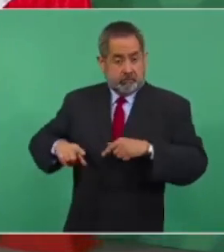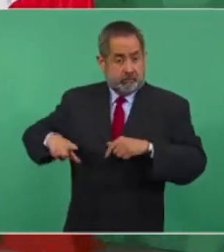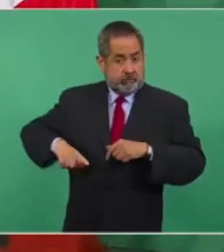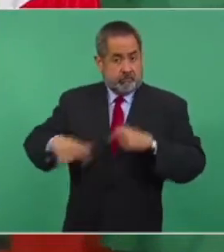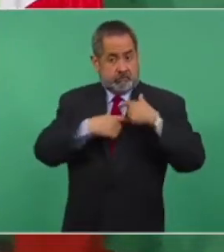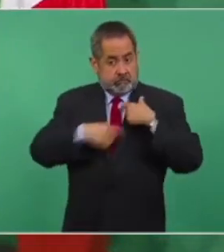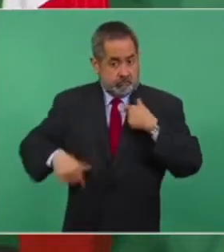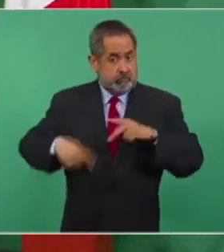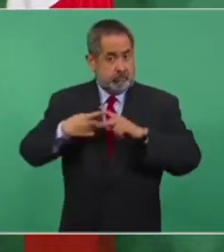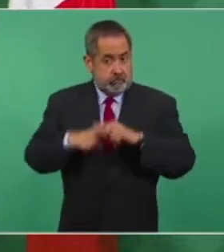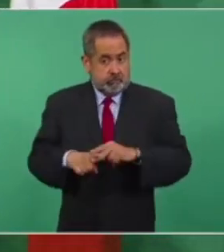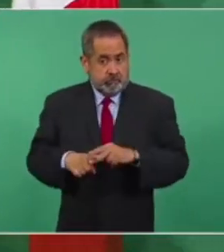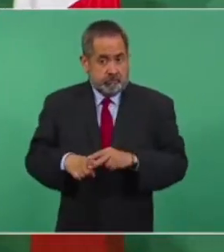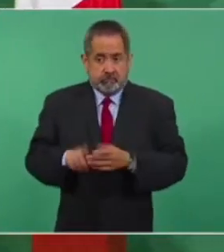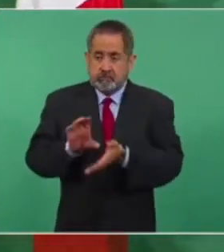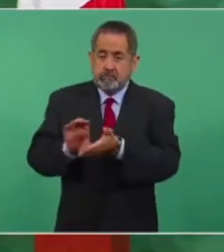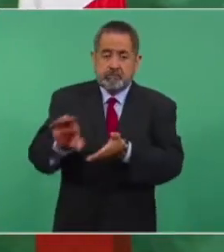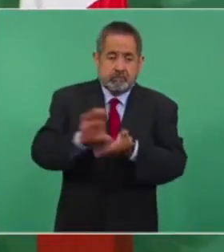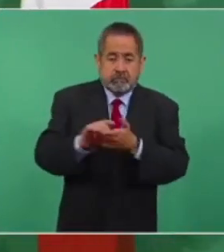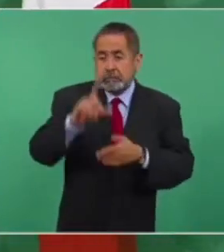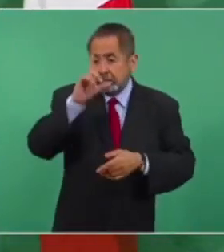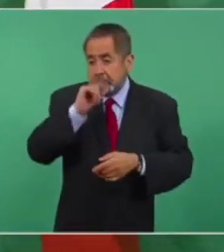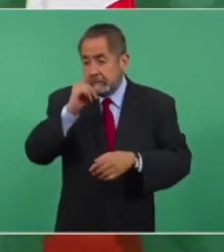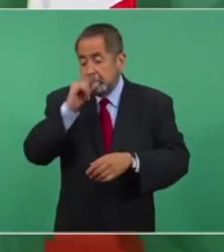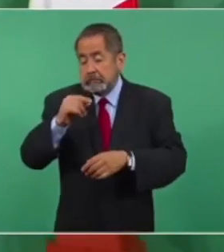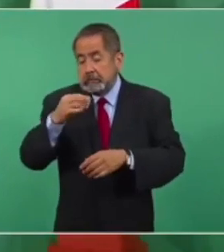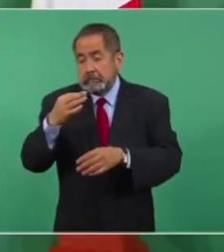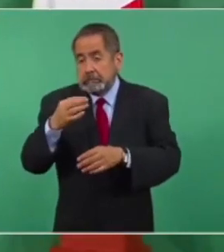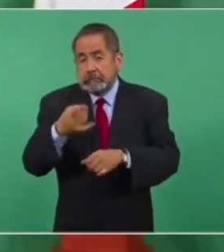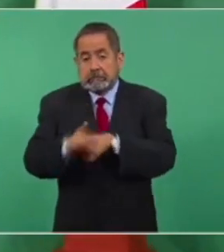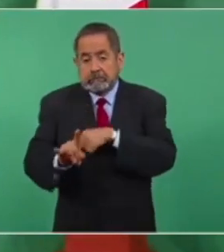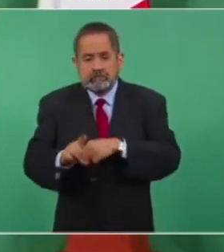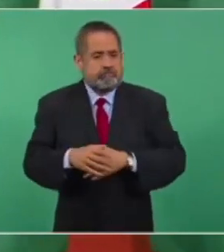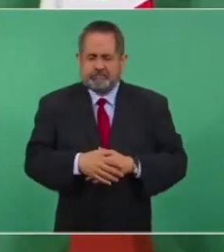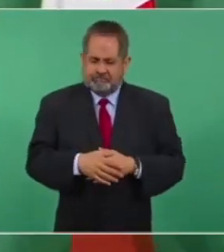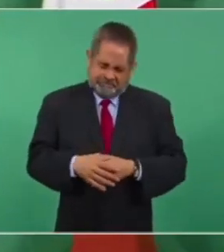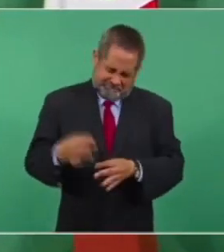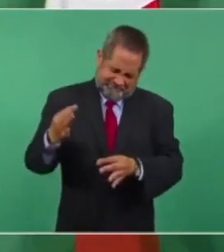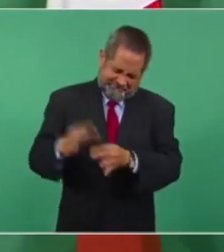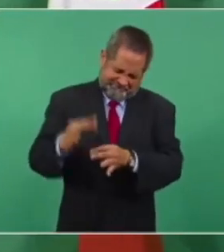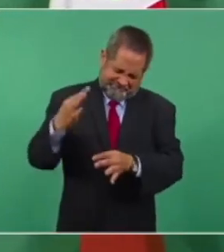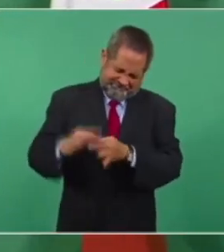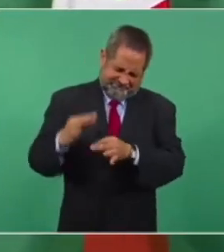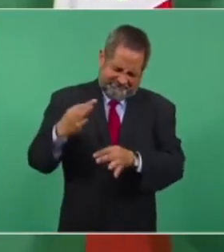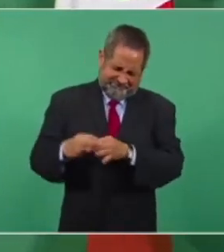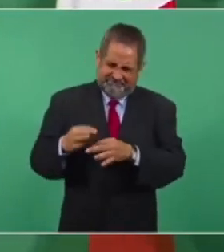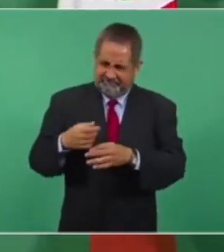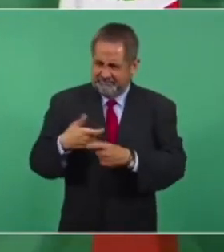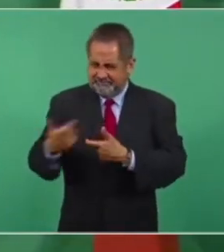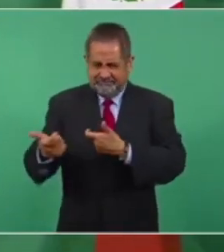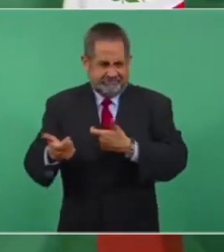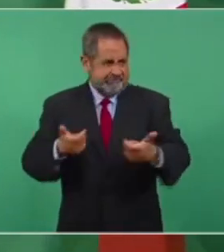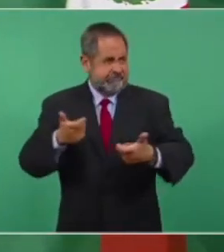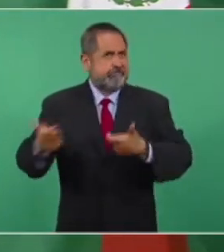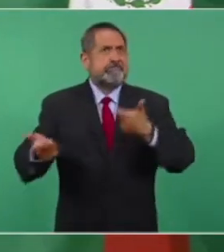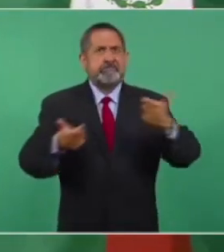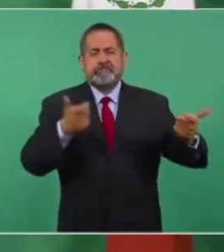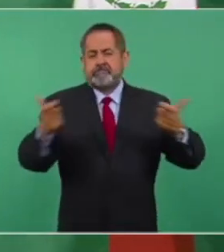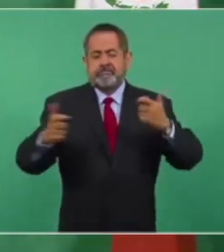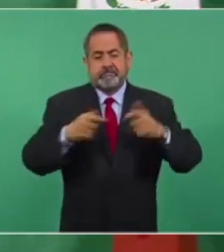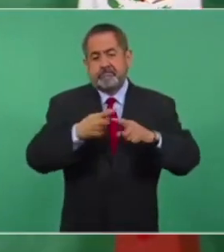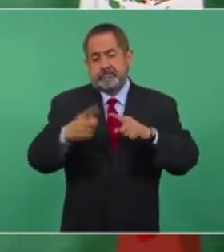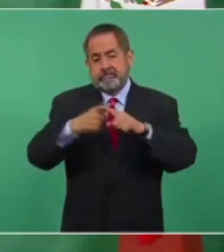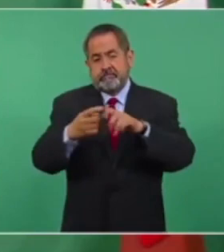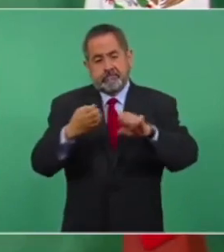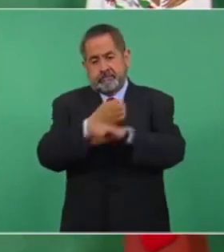de entregar ese dinero a los estados y